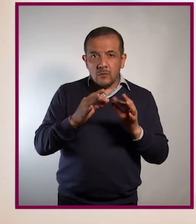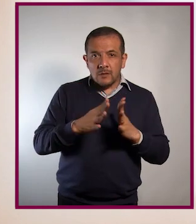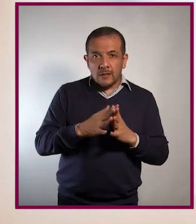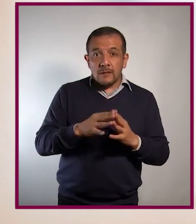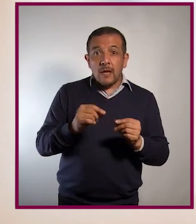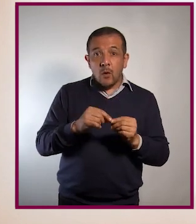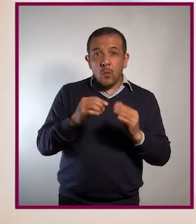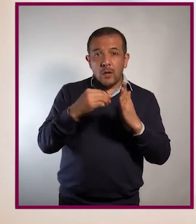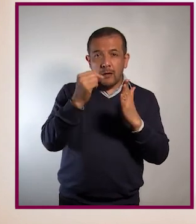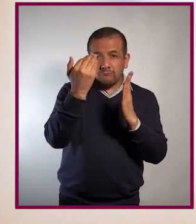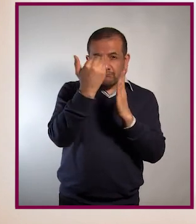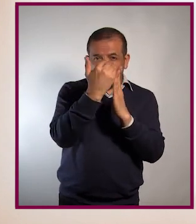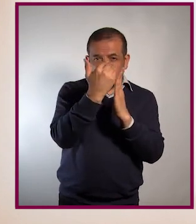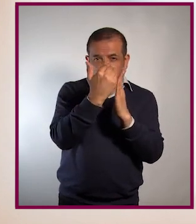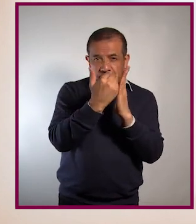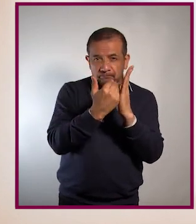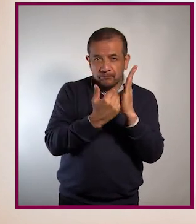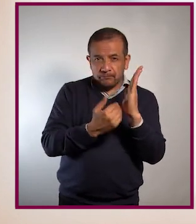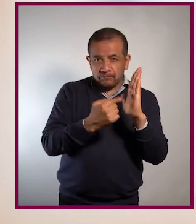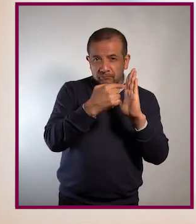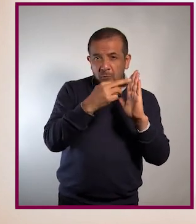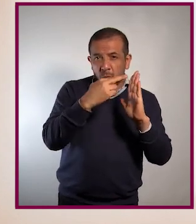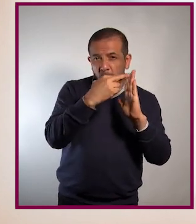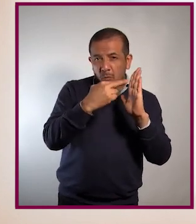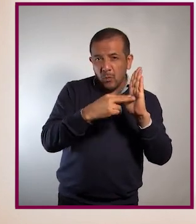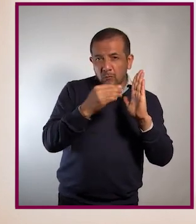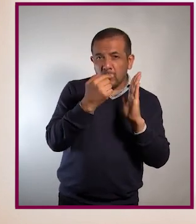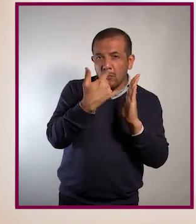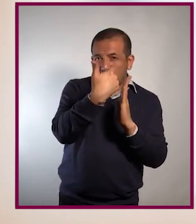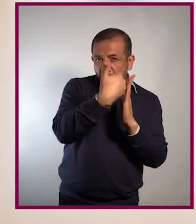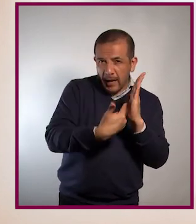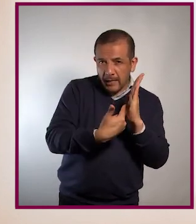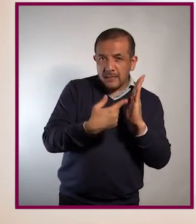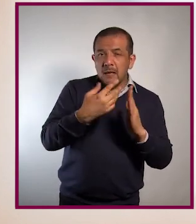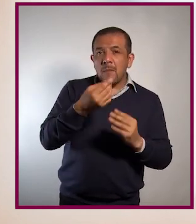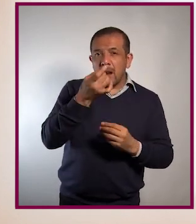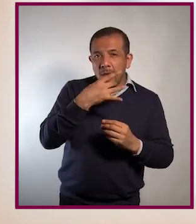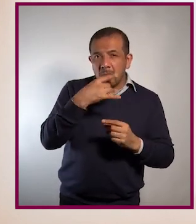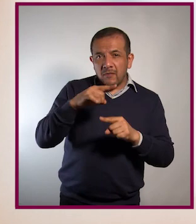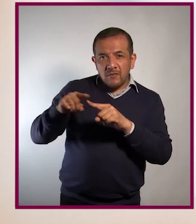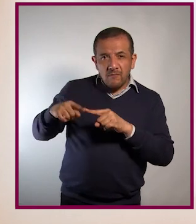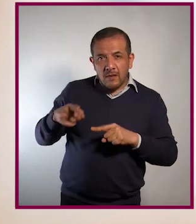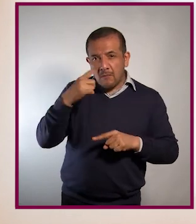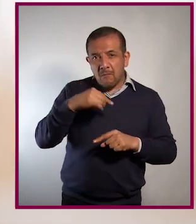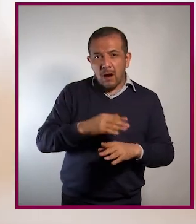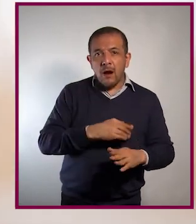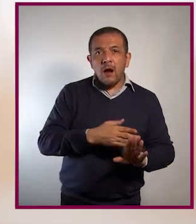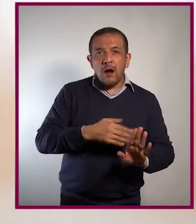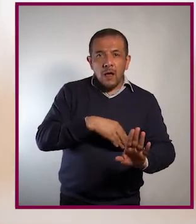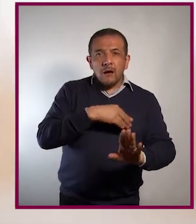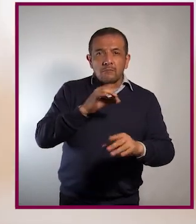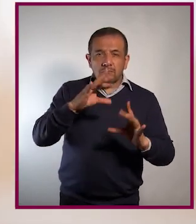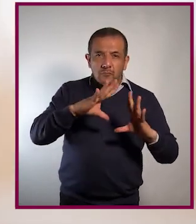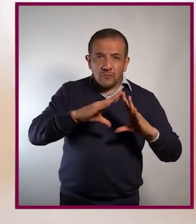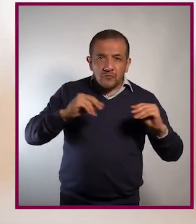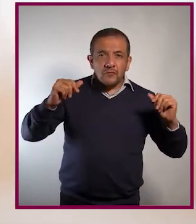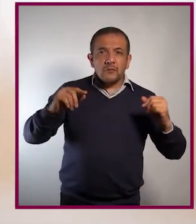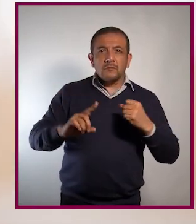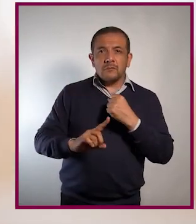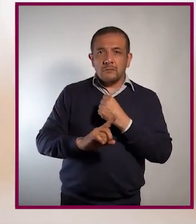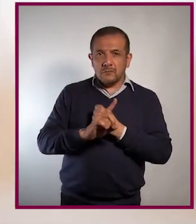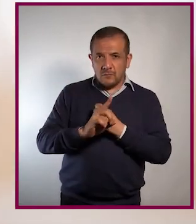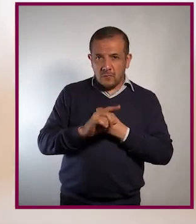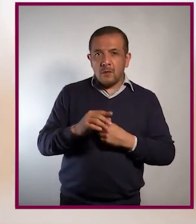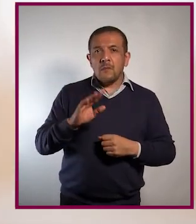esquema antibiótico que combina las propiedades de distintos medicamentos para combatirle. Es muy